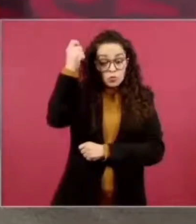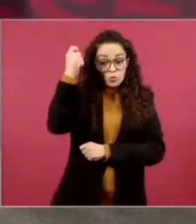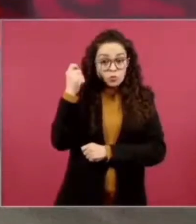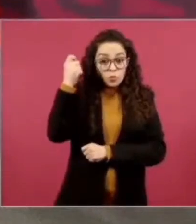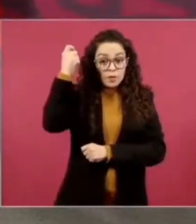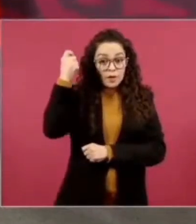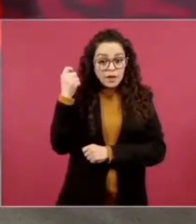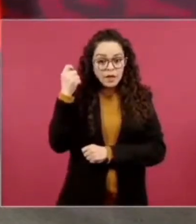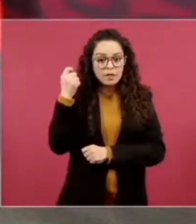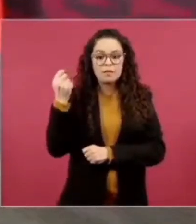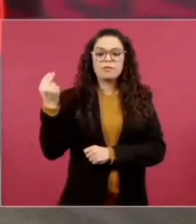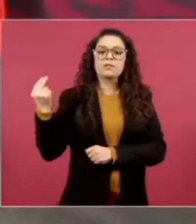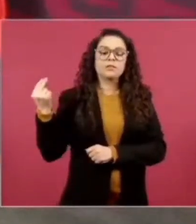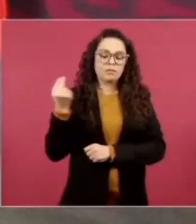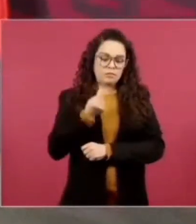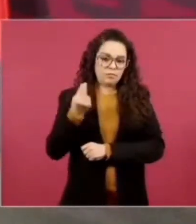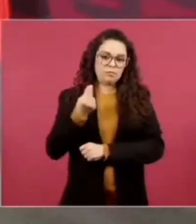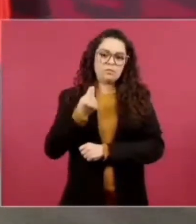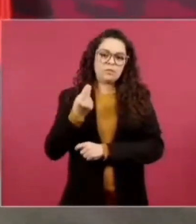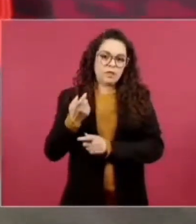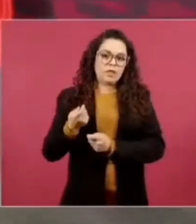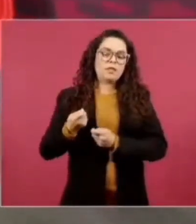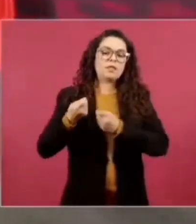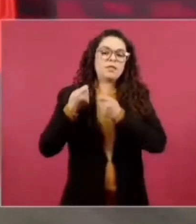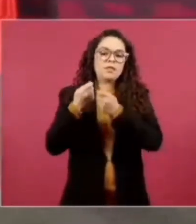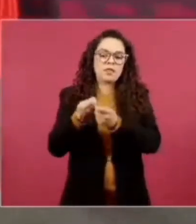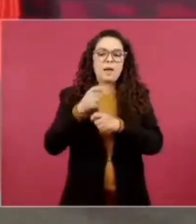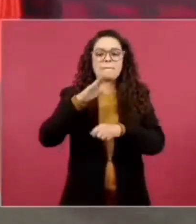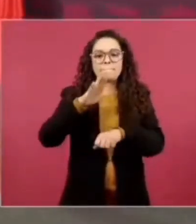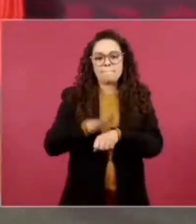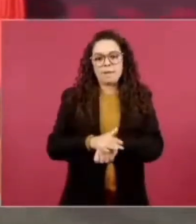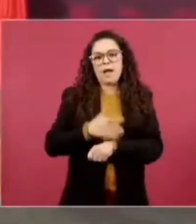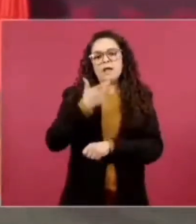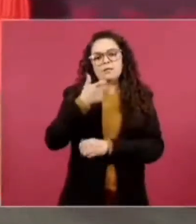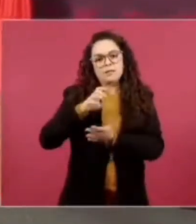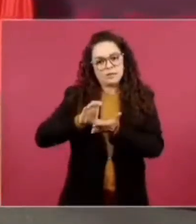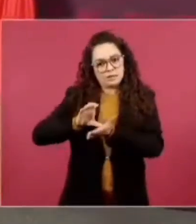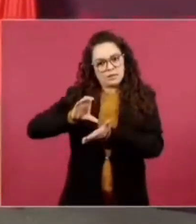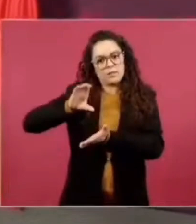reciba más. Y avanzamos también